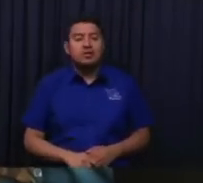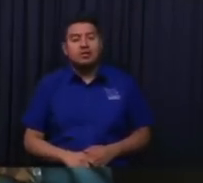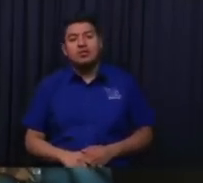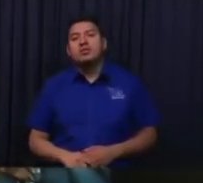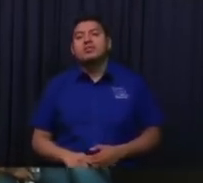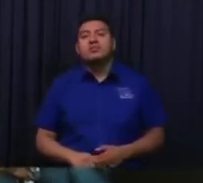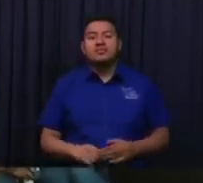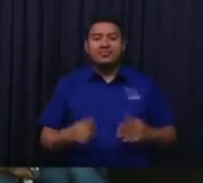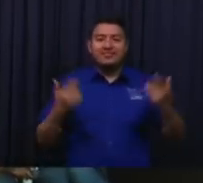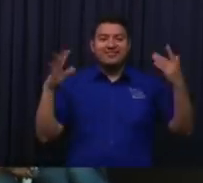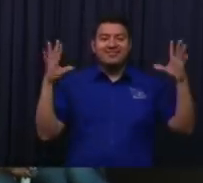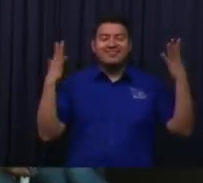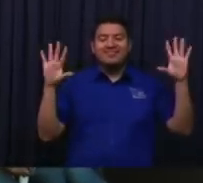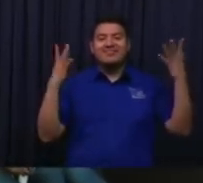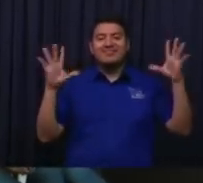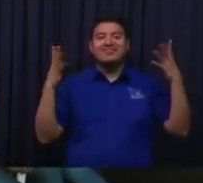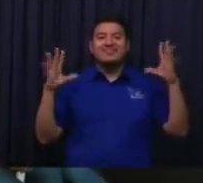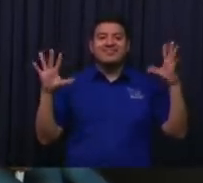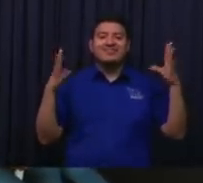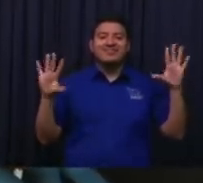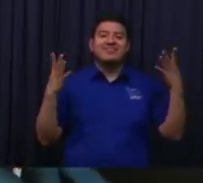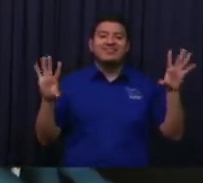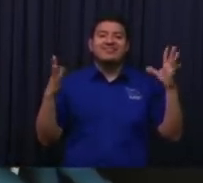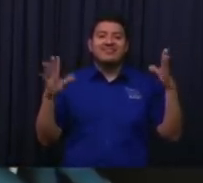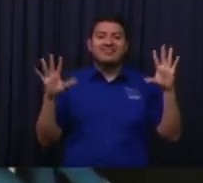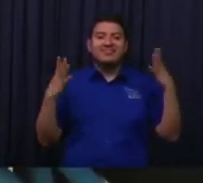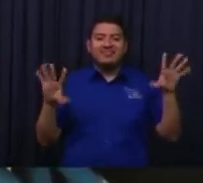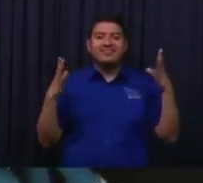todo se había acabado.